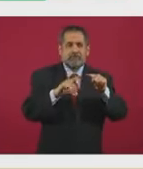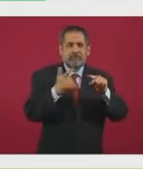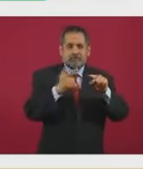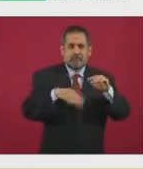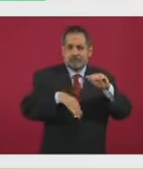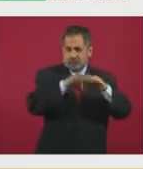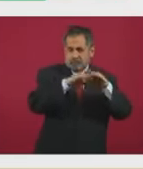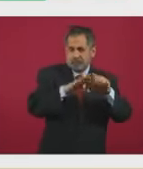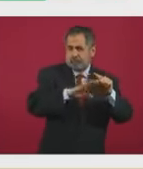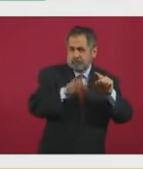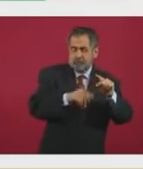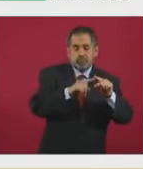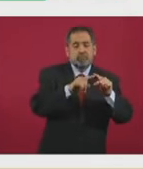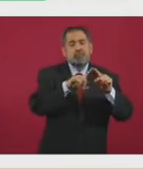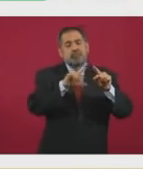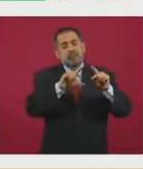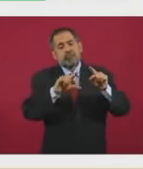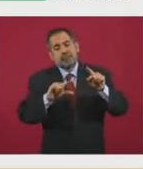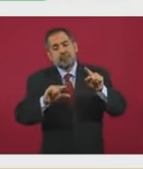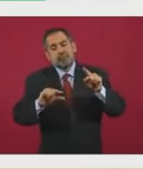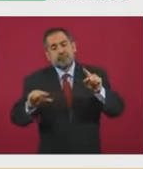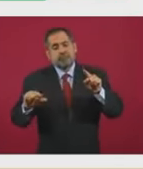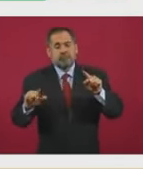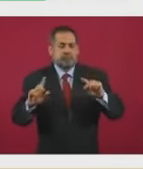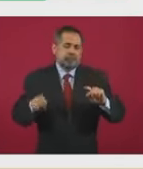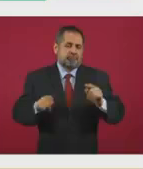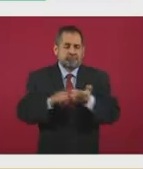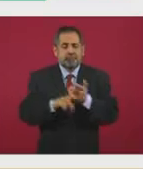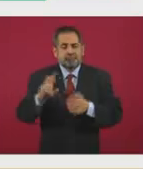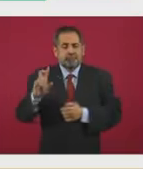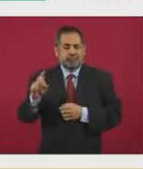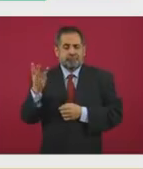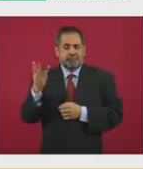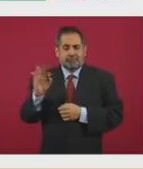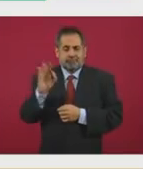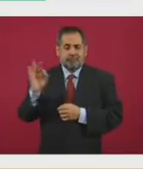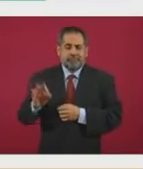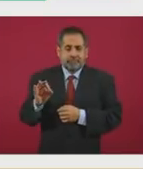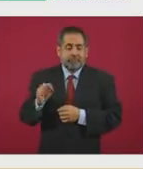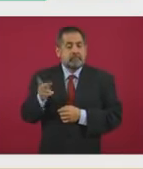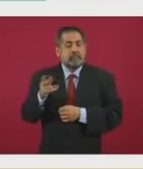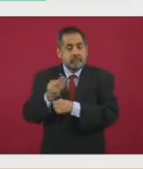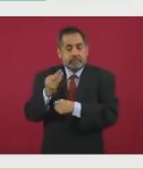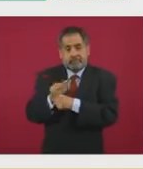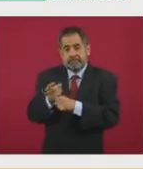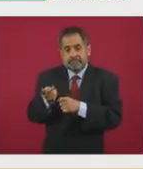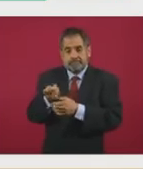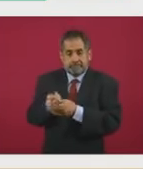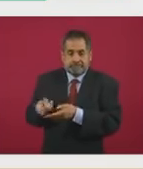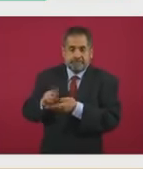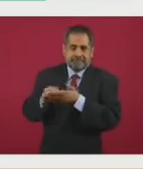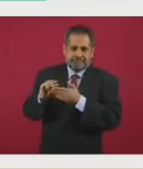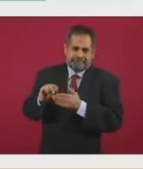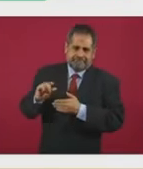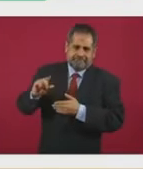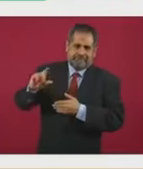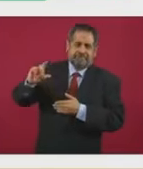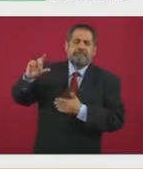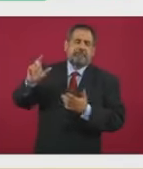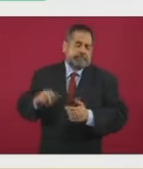julio, hemos tenido una reducción de 33%, pero en este momento está en esta fase de